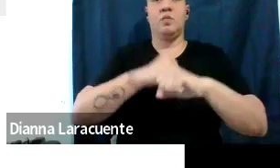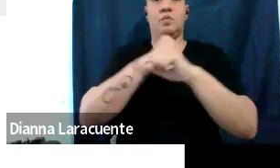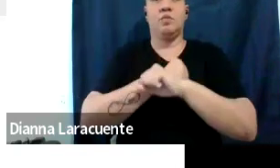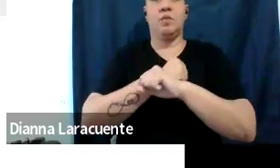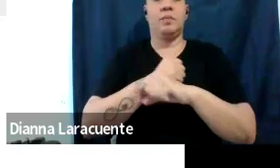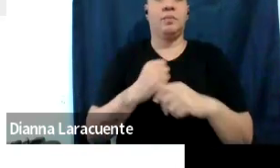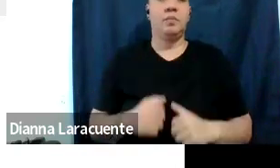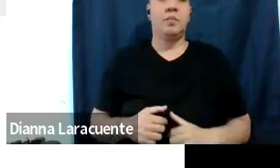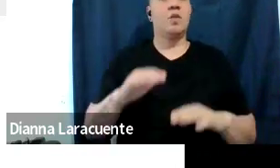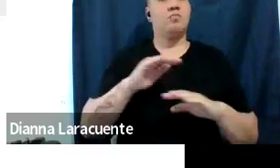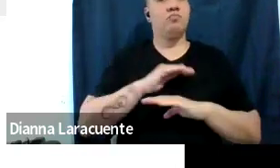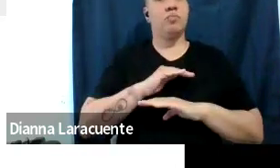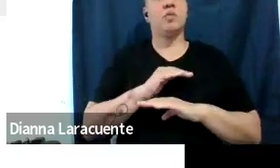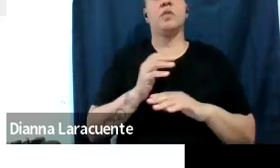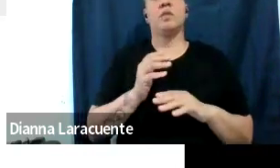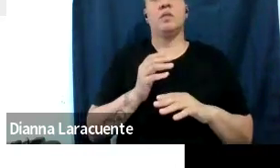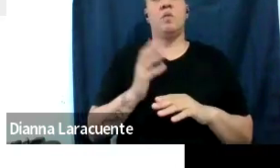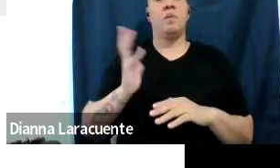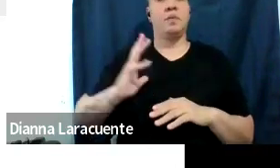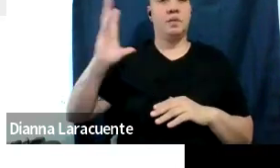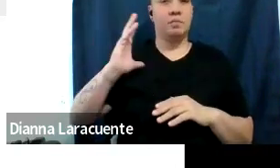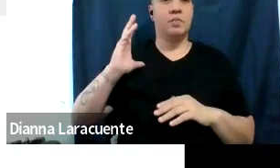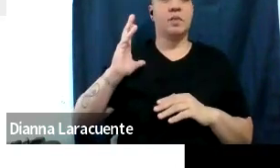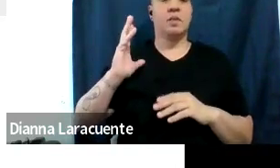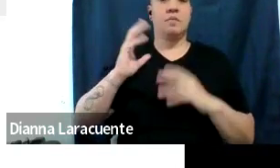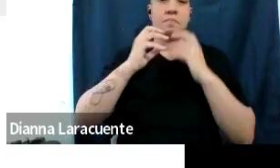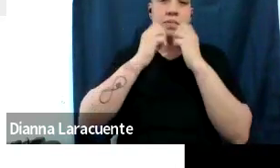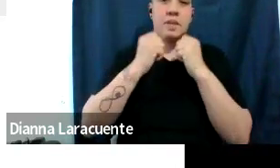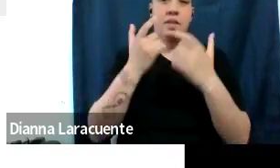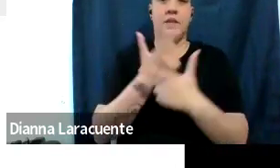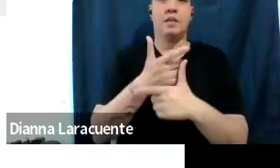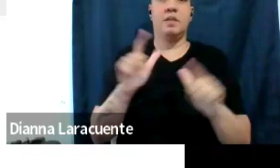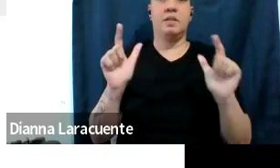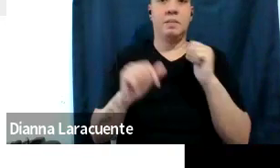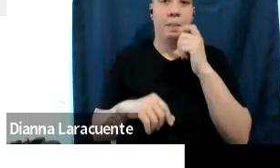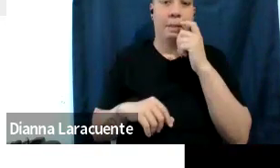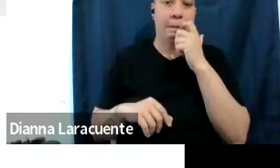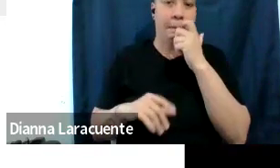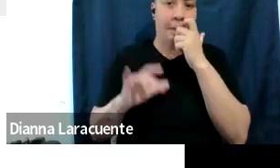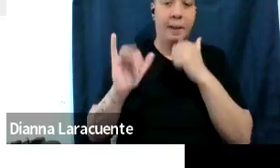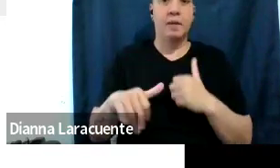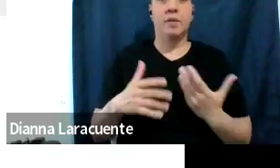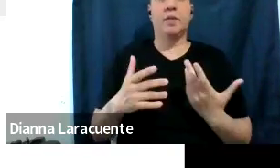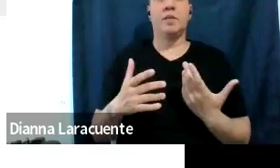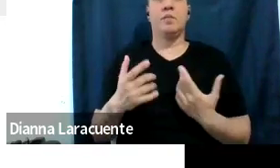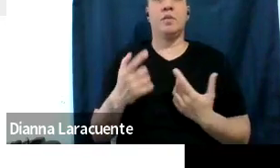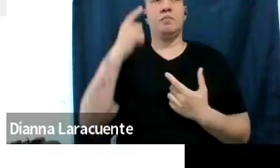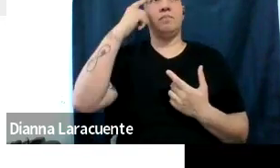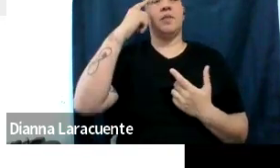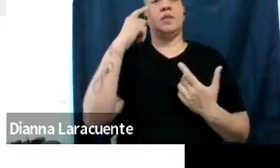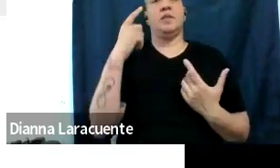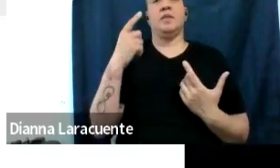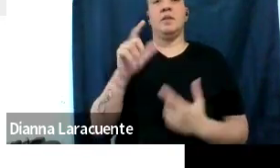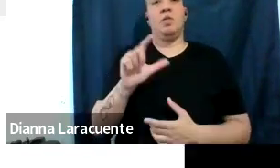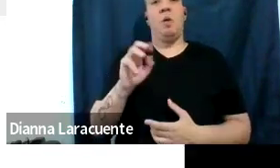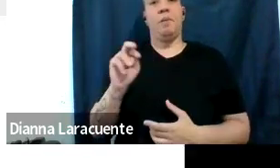sino satisfecha en los antiguos anhelos de libertad. Pero aquí viene la lucidez política de Muñoz Rivera, donde